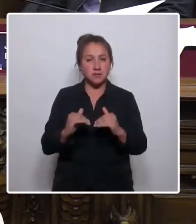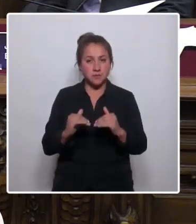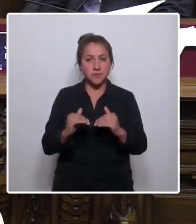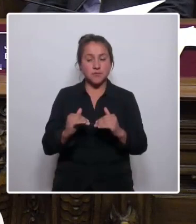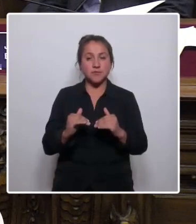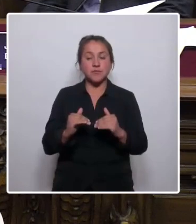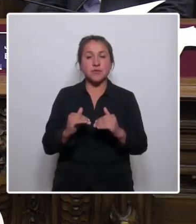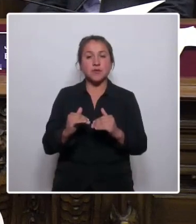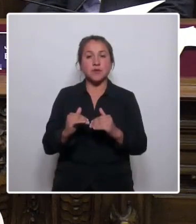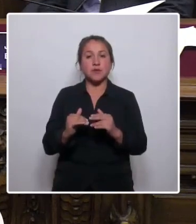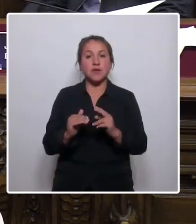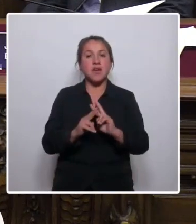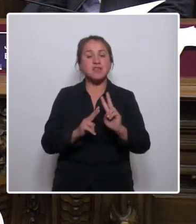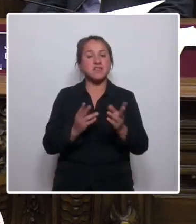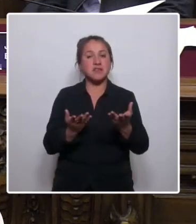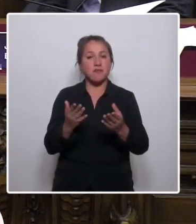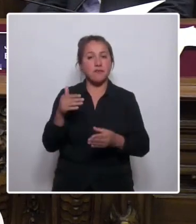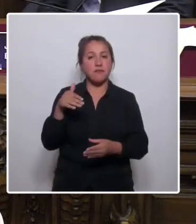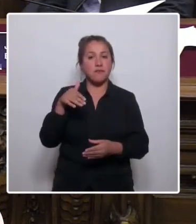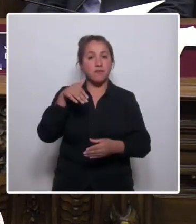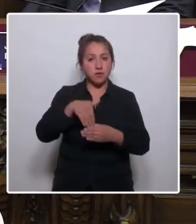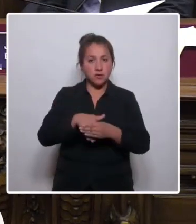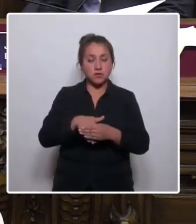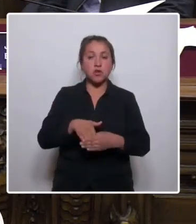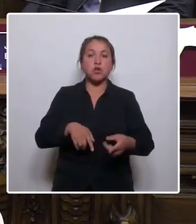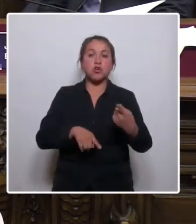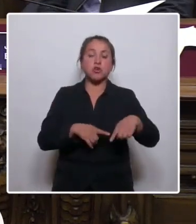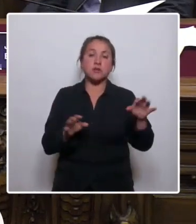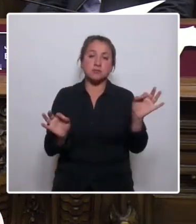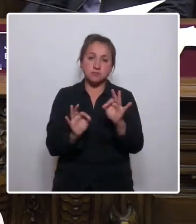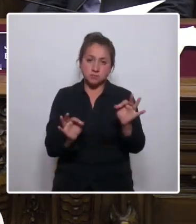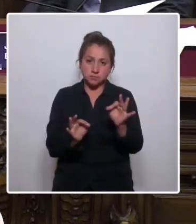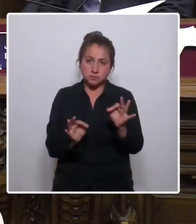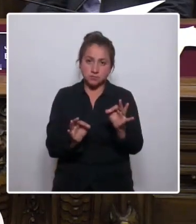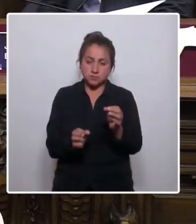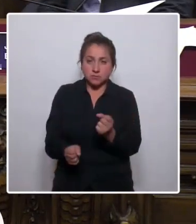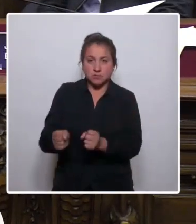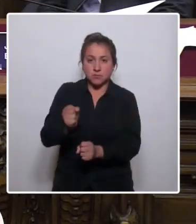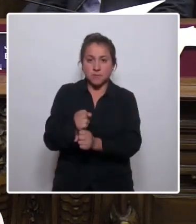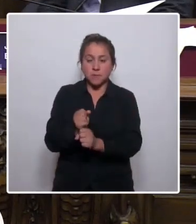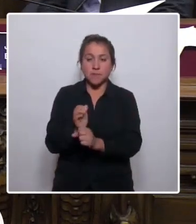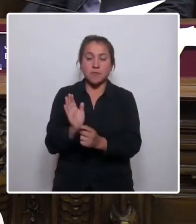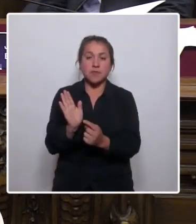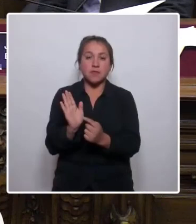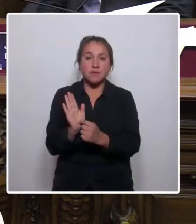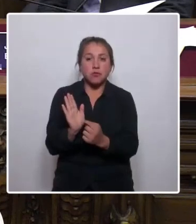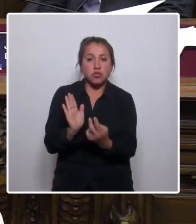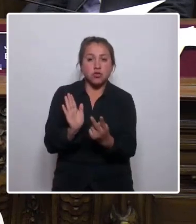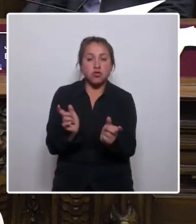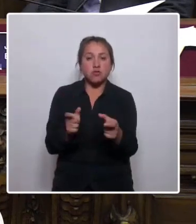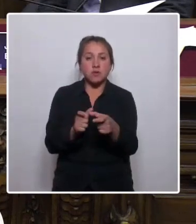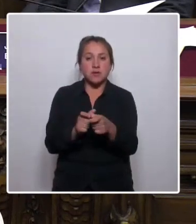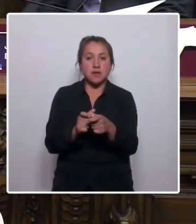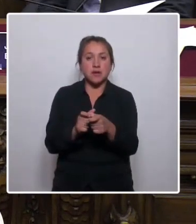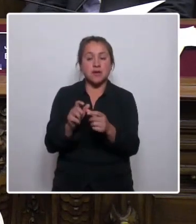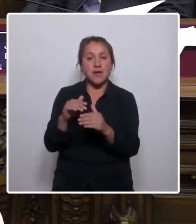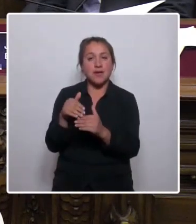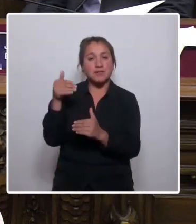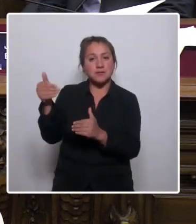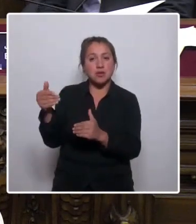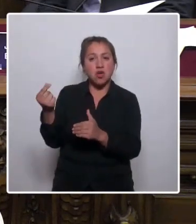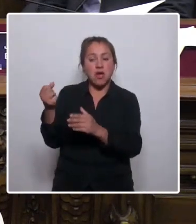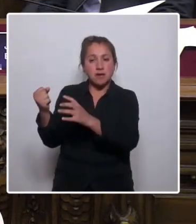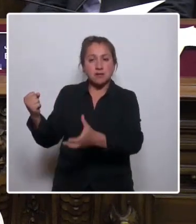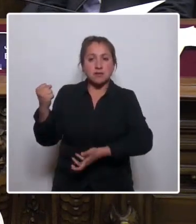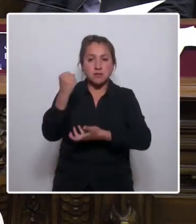vamos a someter a votación otra indicación sustitutiva global del punto 2 sobre Comité Externo de Asignaciones,